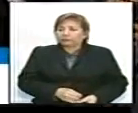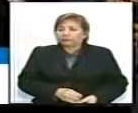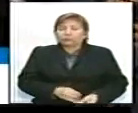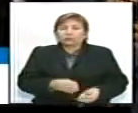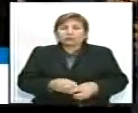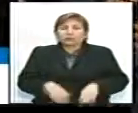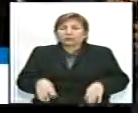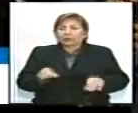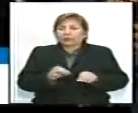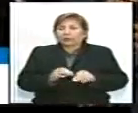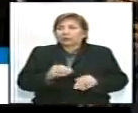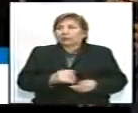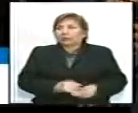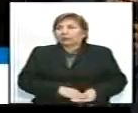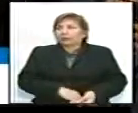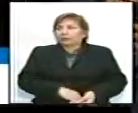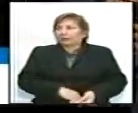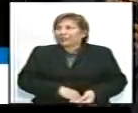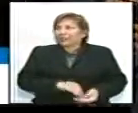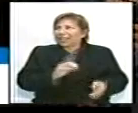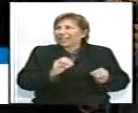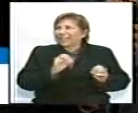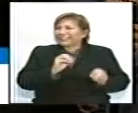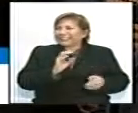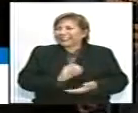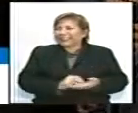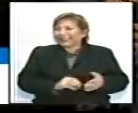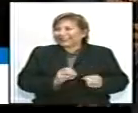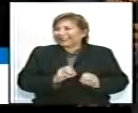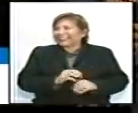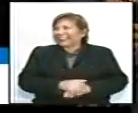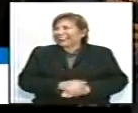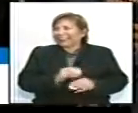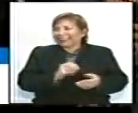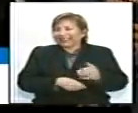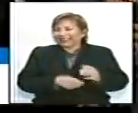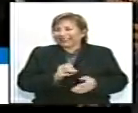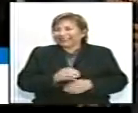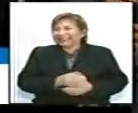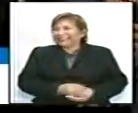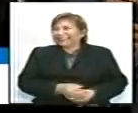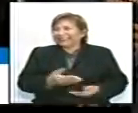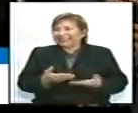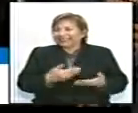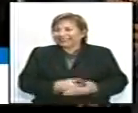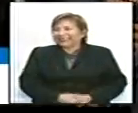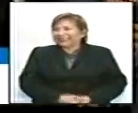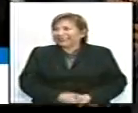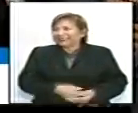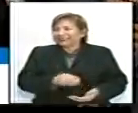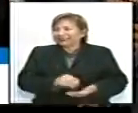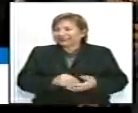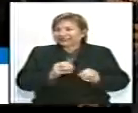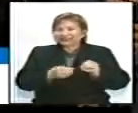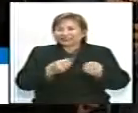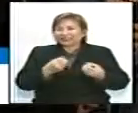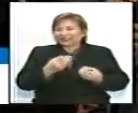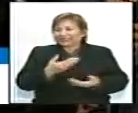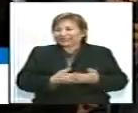lo más importante, que creo que debería en su momento detallarse cuáles son las causas de todo esto y cómo